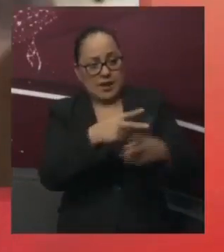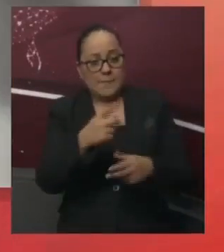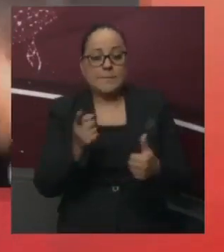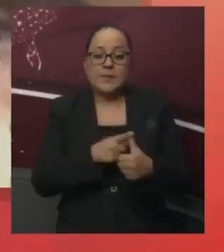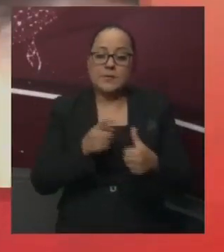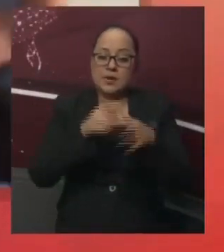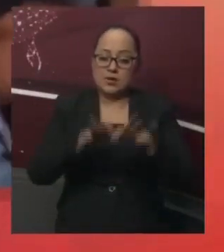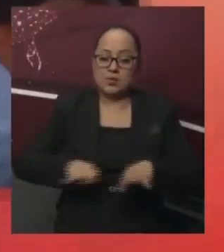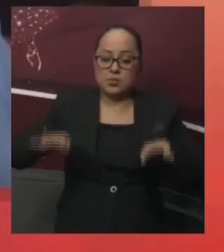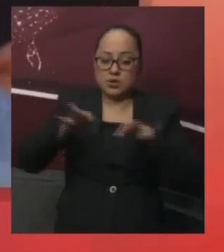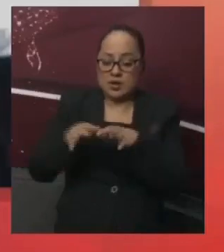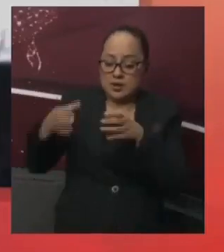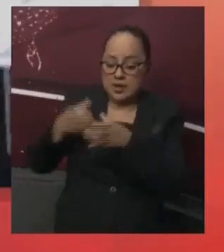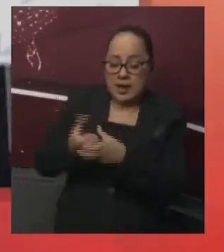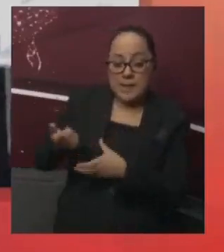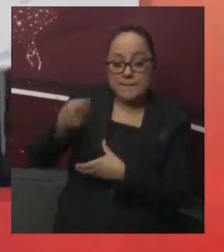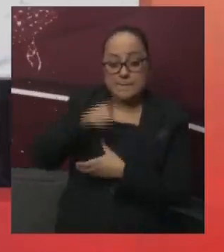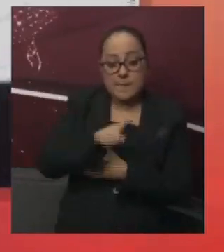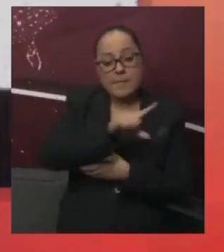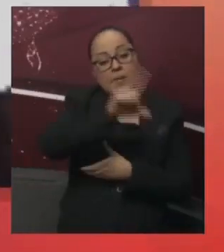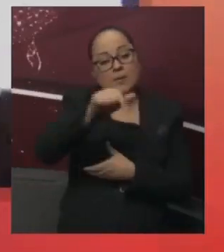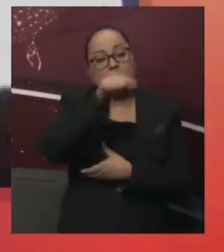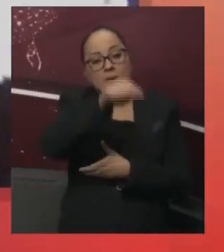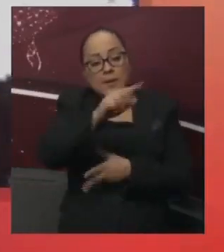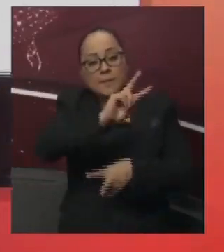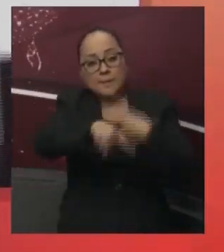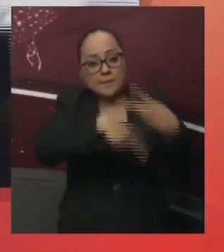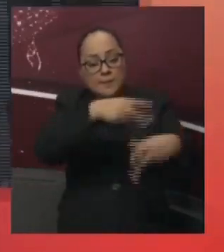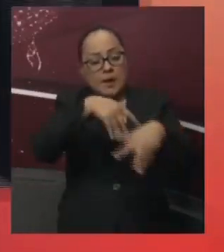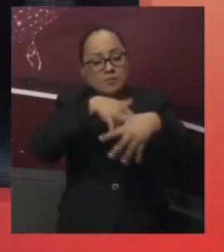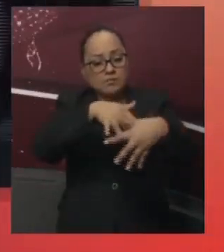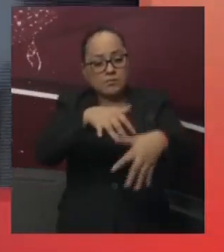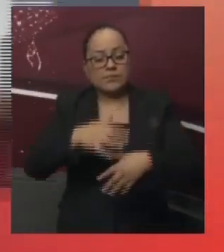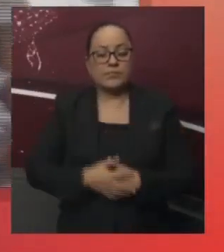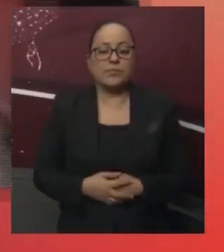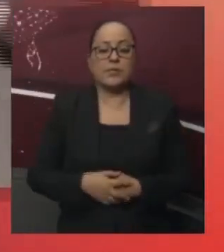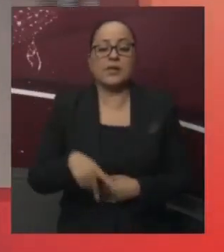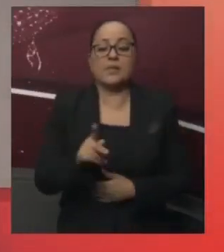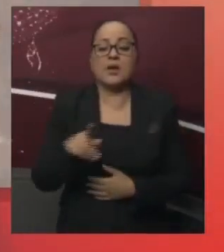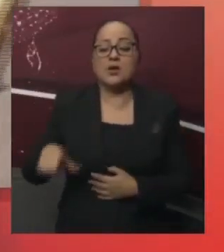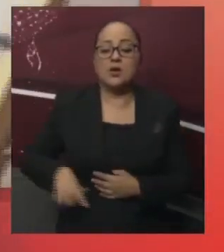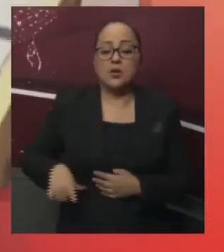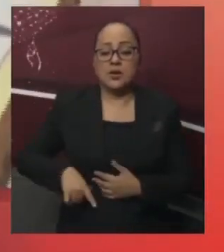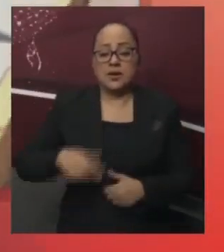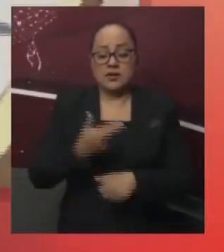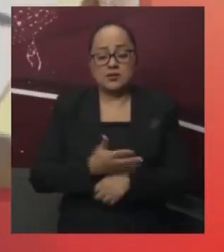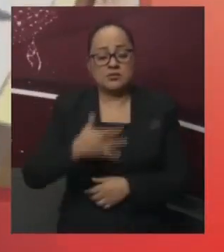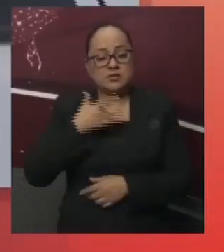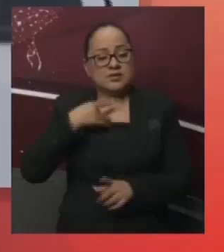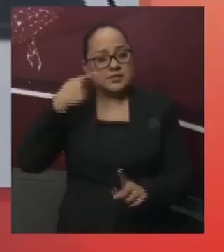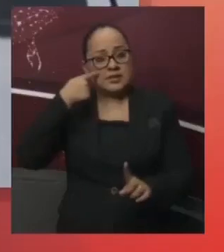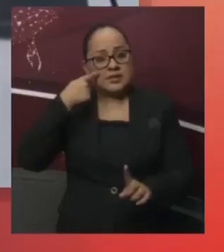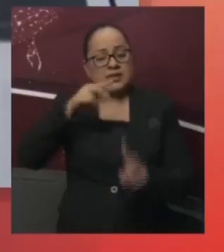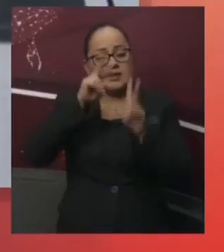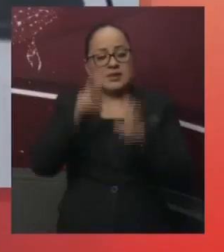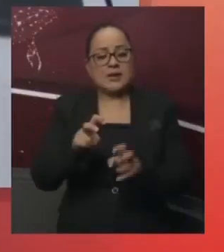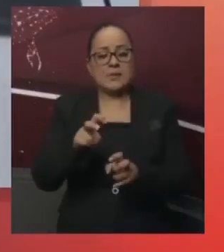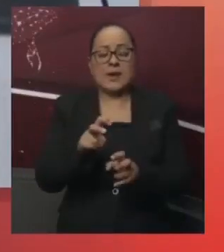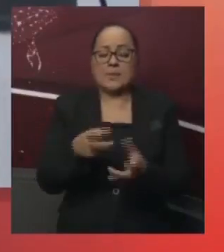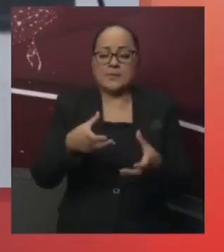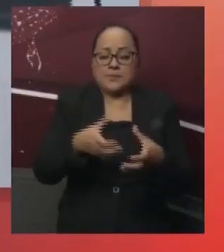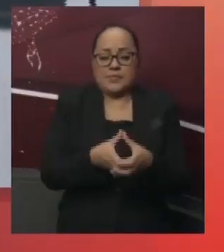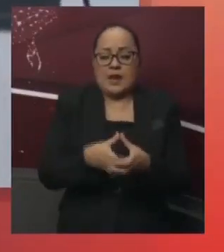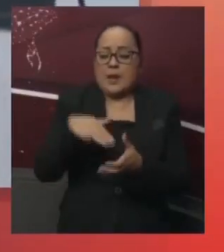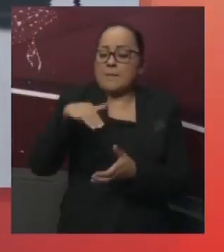¿no? Entonces, eso es algo que debe quedar claro, ¿no? Pero los gobernadores insisten en la temática del mando y también de